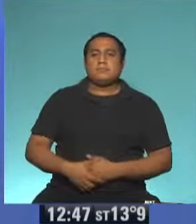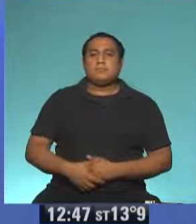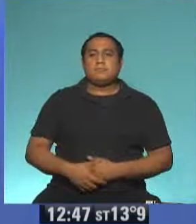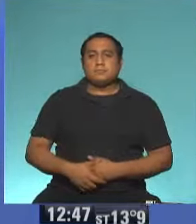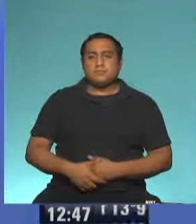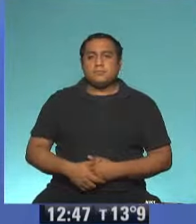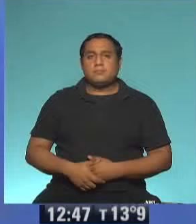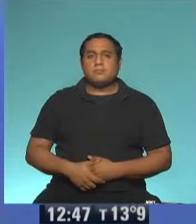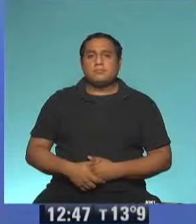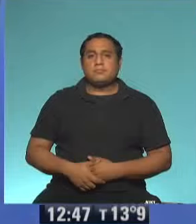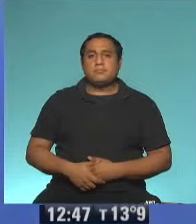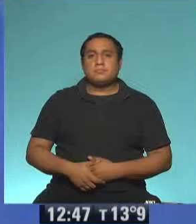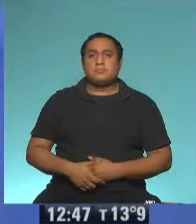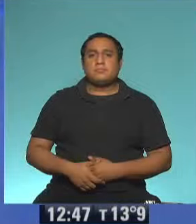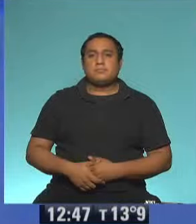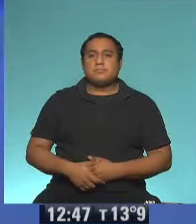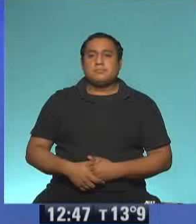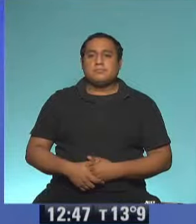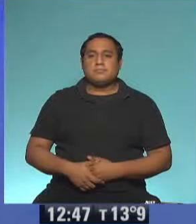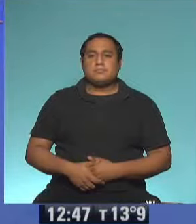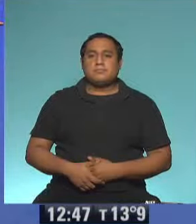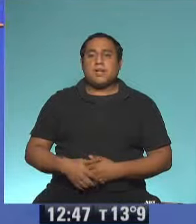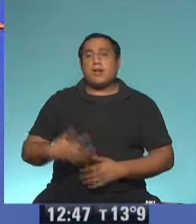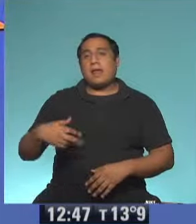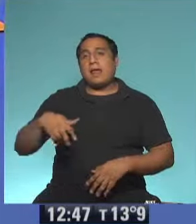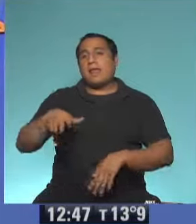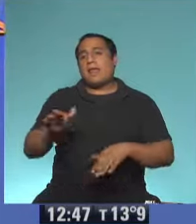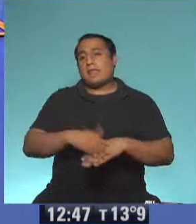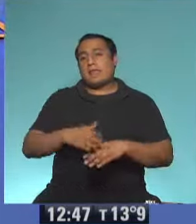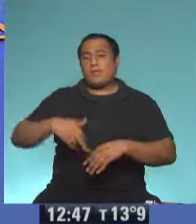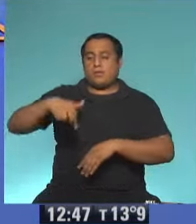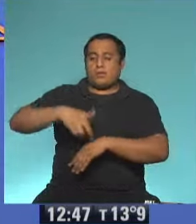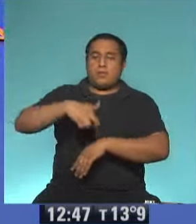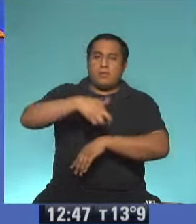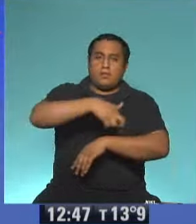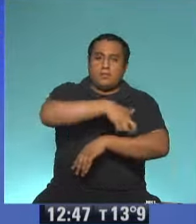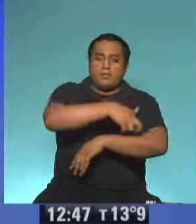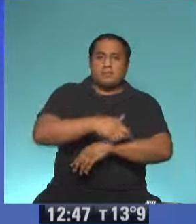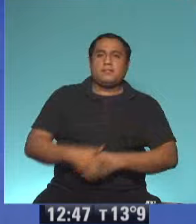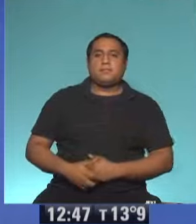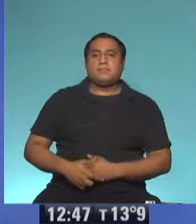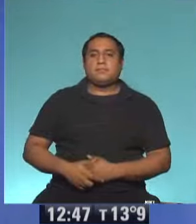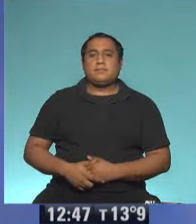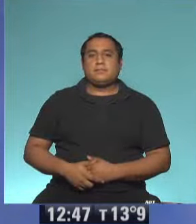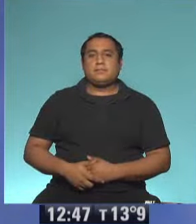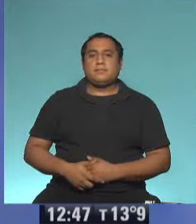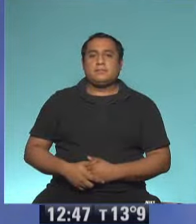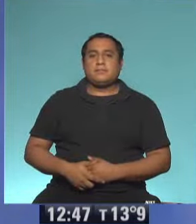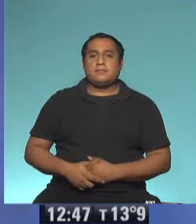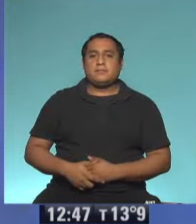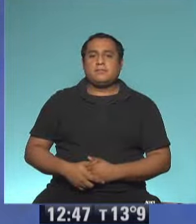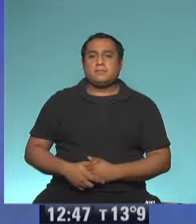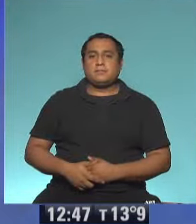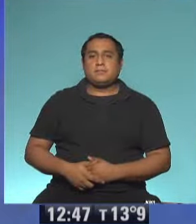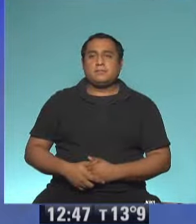Pablo. Es el espacio de educación física. Izquierdo, pie izquierdo, pie izquierdo. Está muy bien. ¿No lo escuché o no lo dijiste? No, no lo dije.